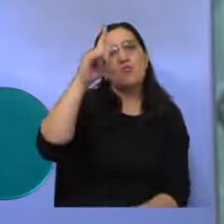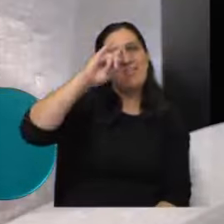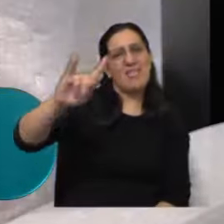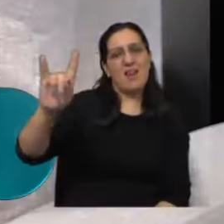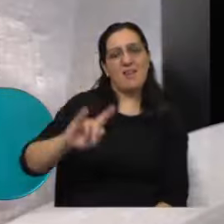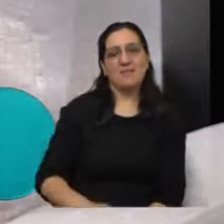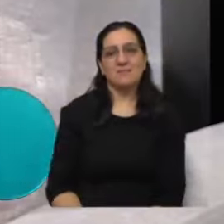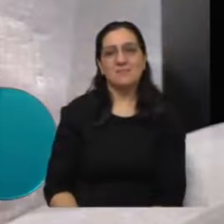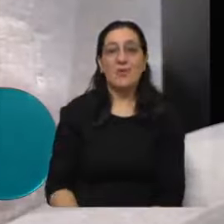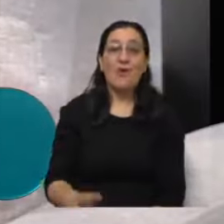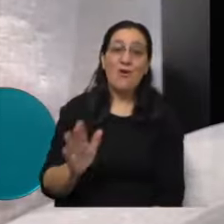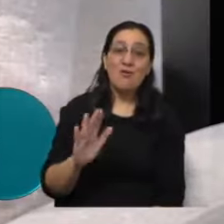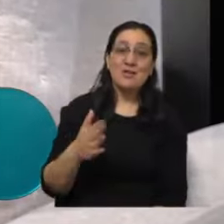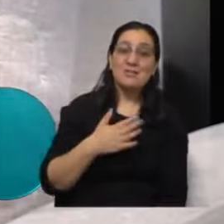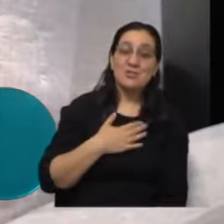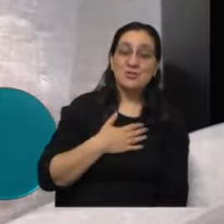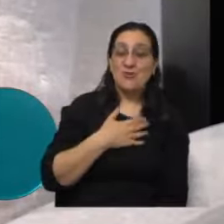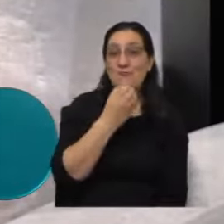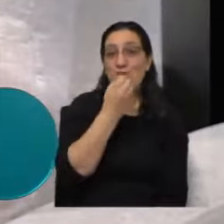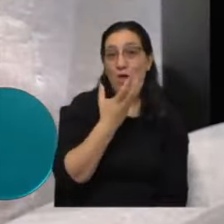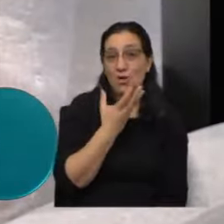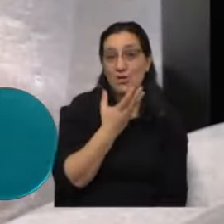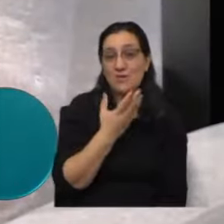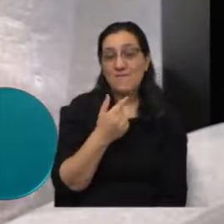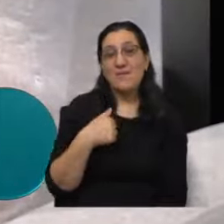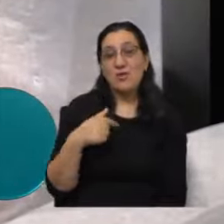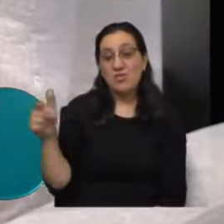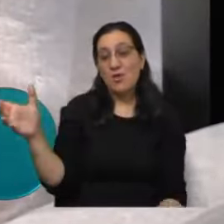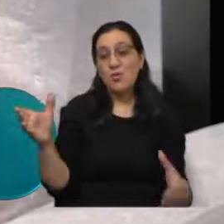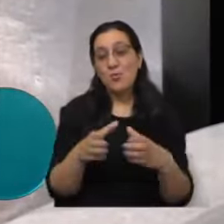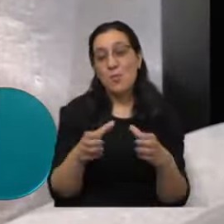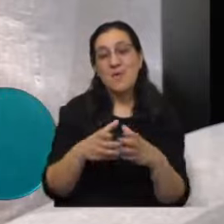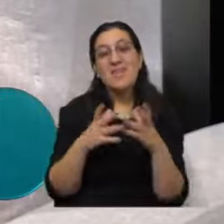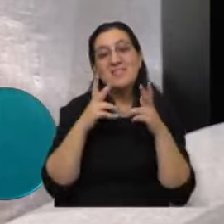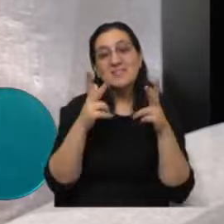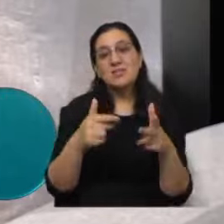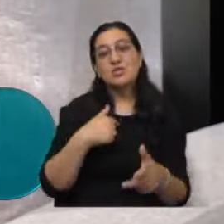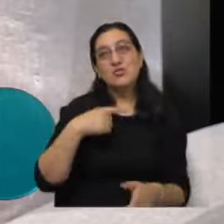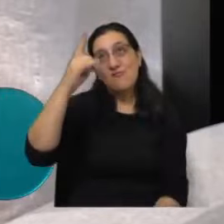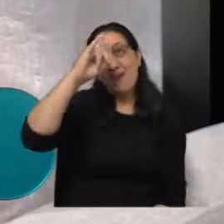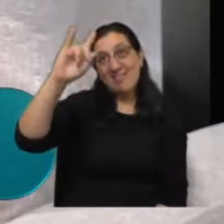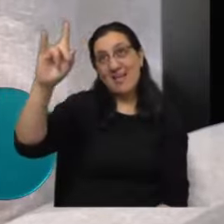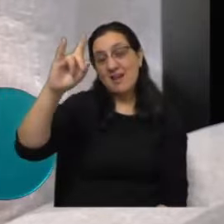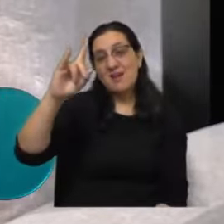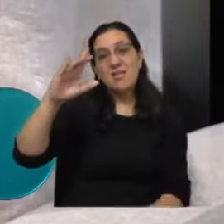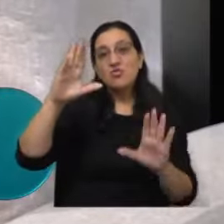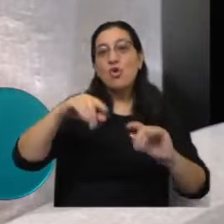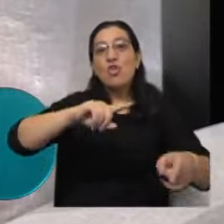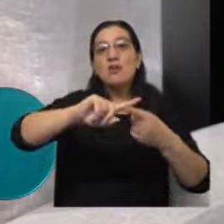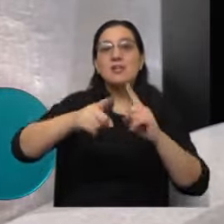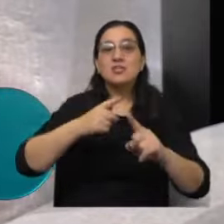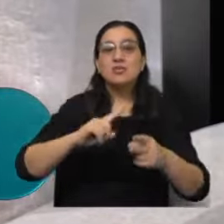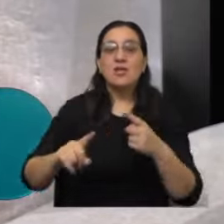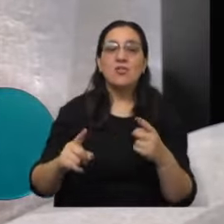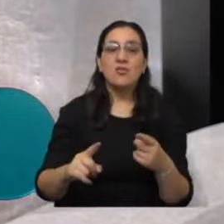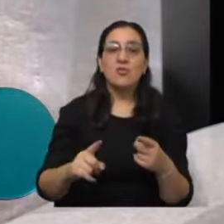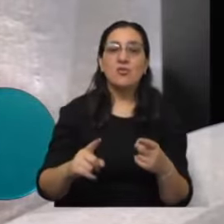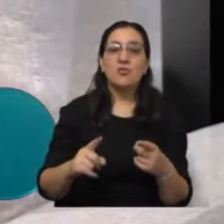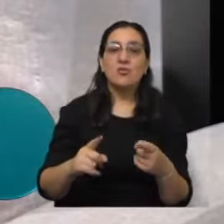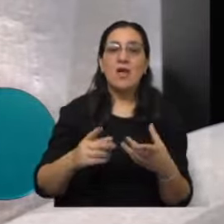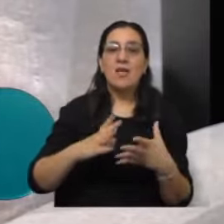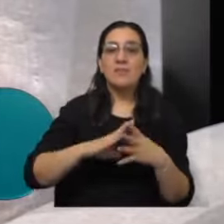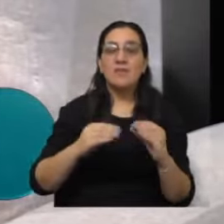Dios. Hola, yo soy Fer Infante y vengo a este grupo para decir que soy fatal en todo lo que tiene que ver aggiornarme con